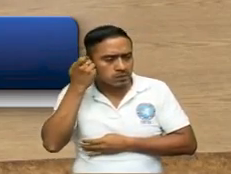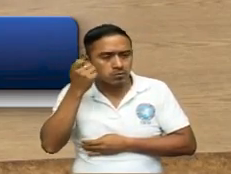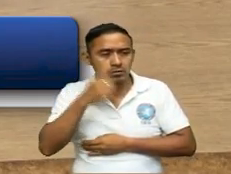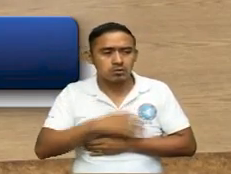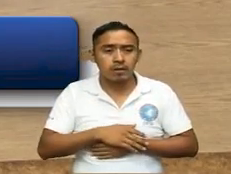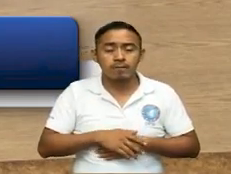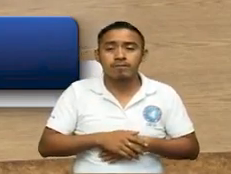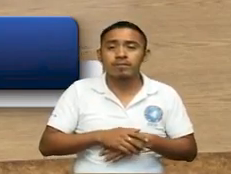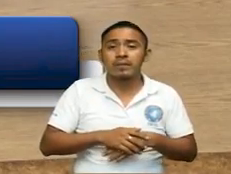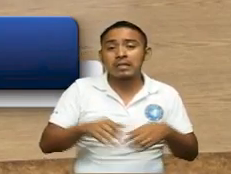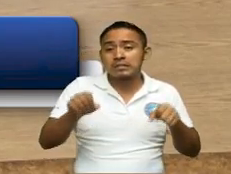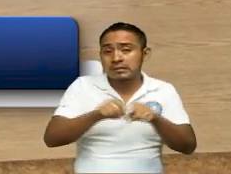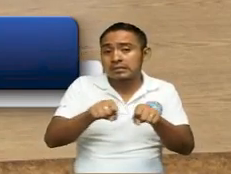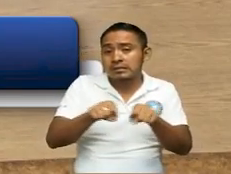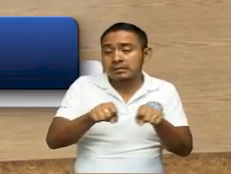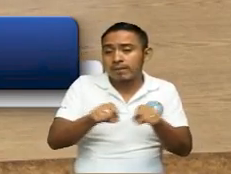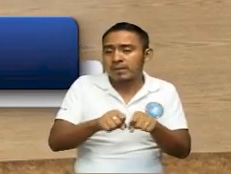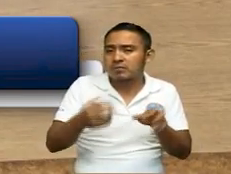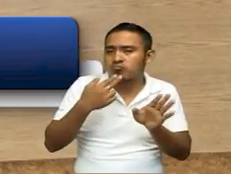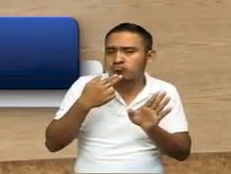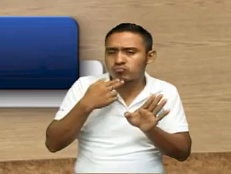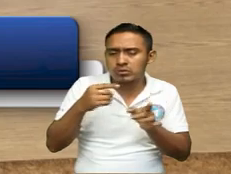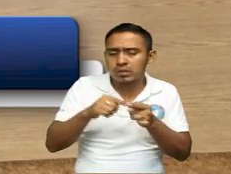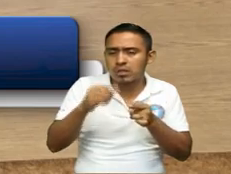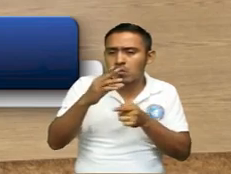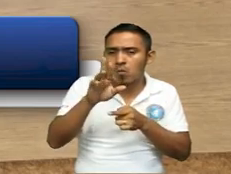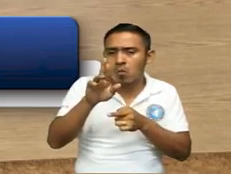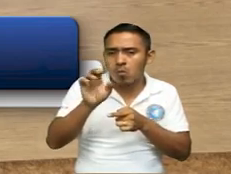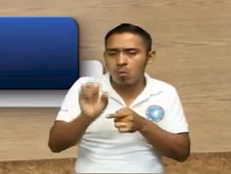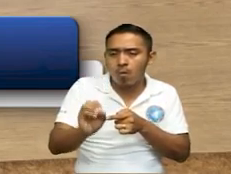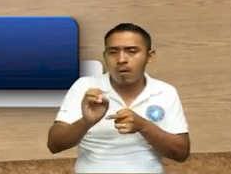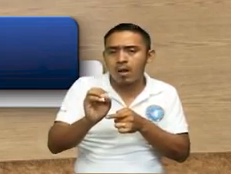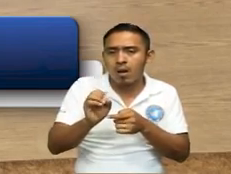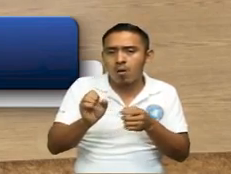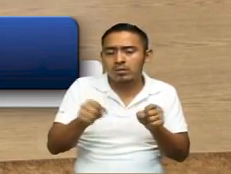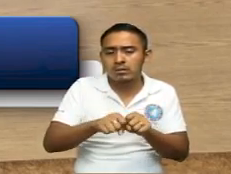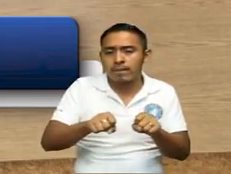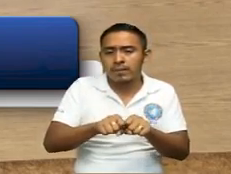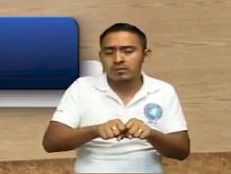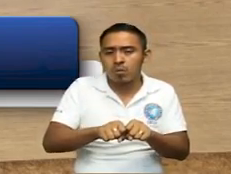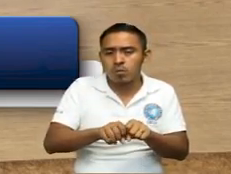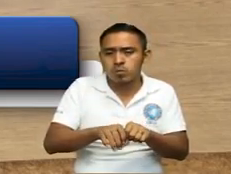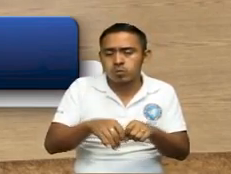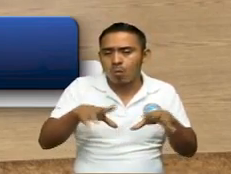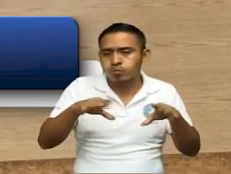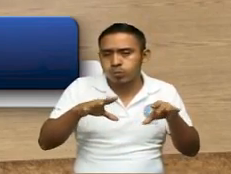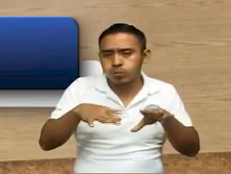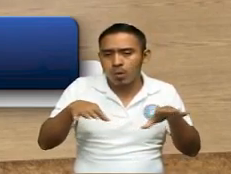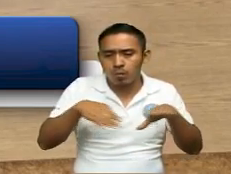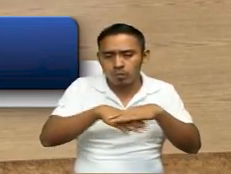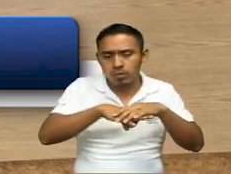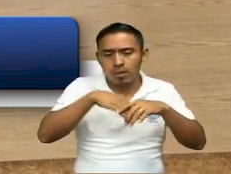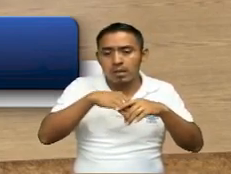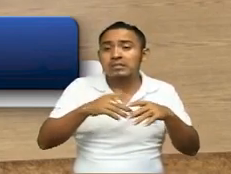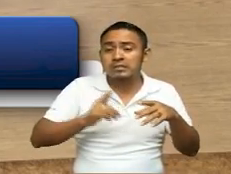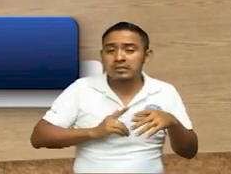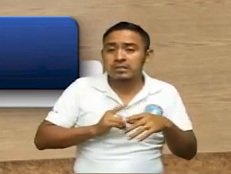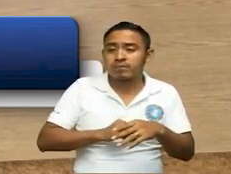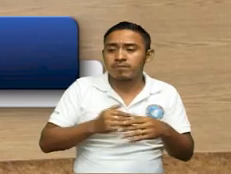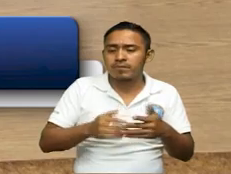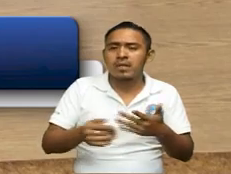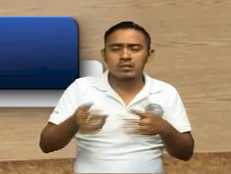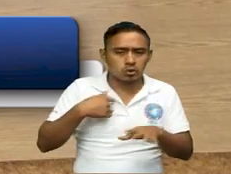hay tipos de zapatos, no sé si por el cuero o porque el zapato queda muy estrecho o muy holgado, que producen hongo, aunque la persona se